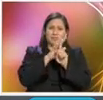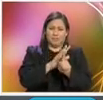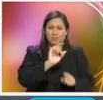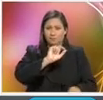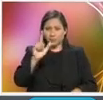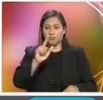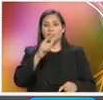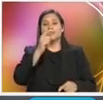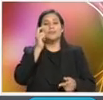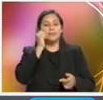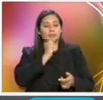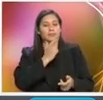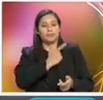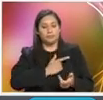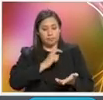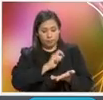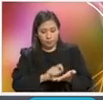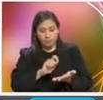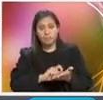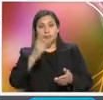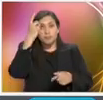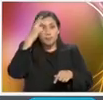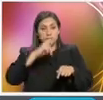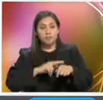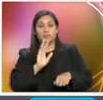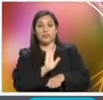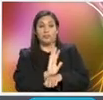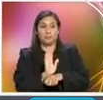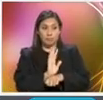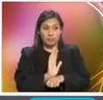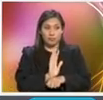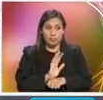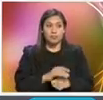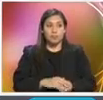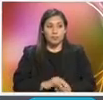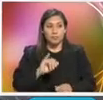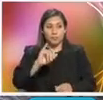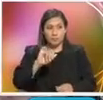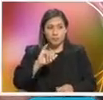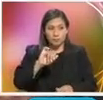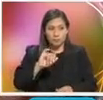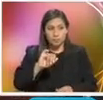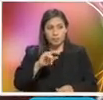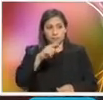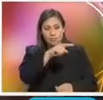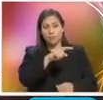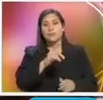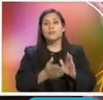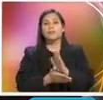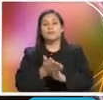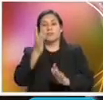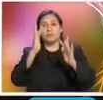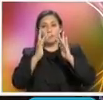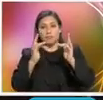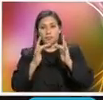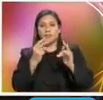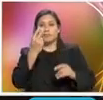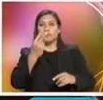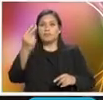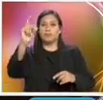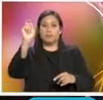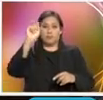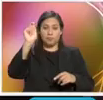escribir, dirigía también un poco de cine. Ser incógnito, ¿no? Sí, se fue a París con su novia,